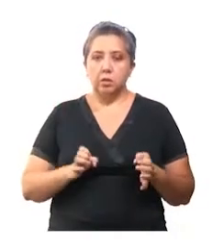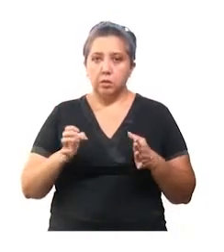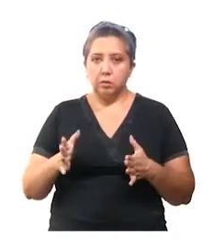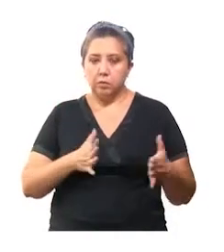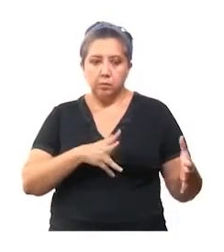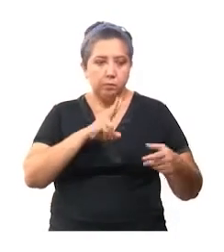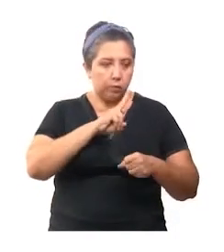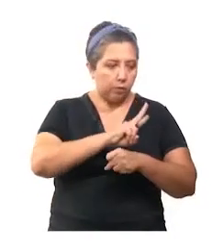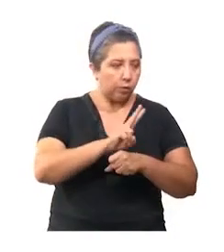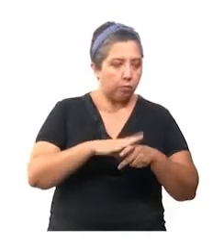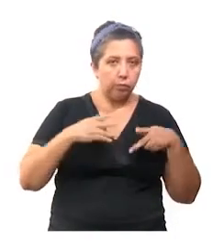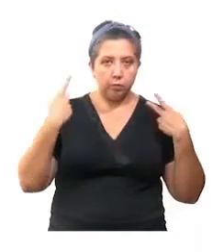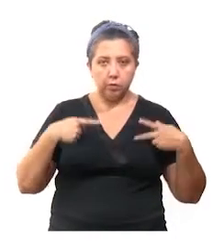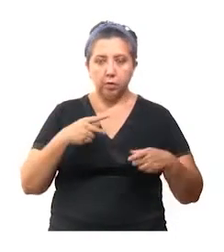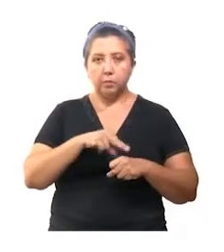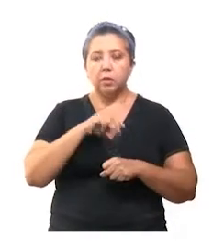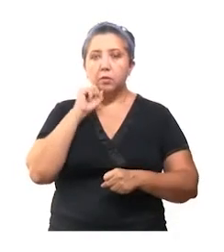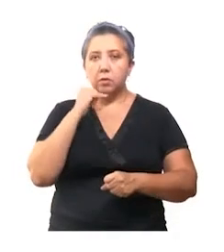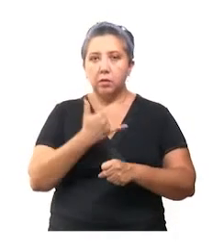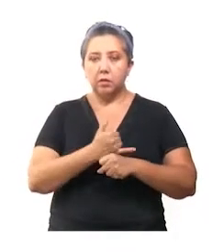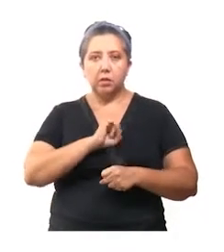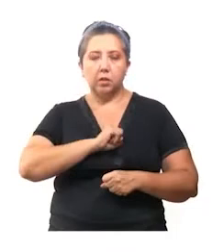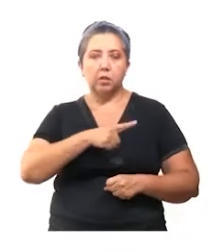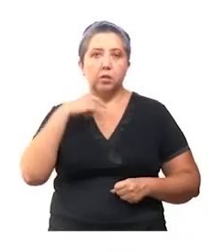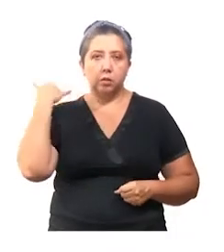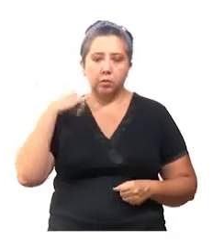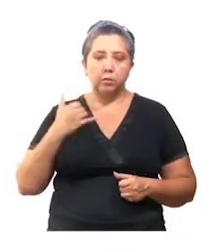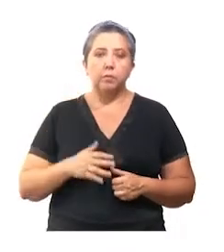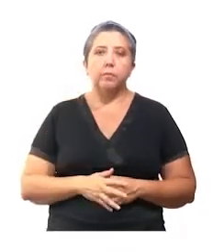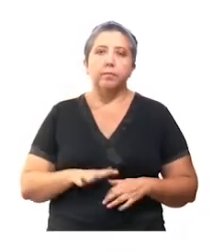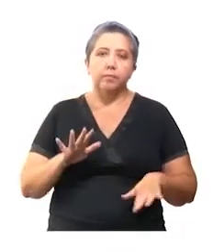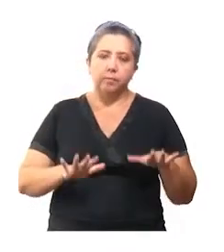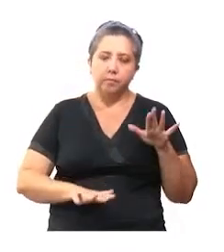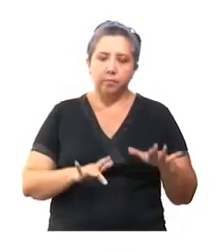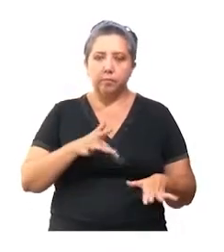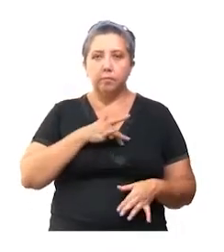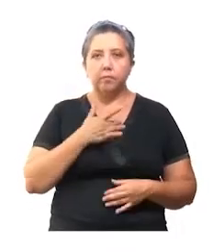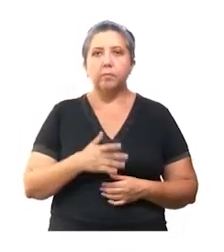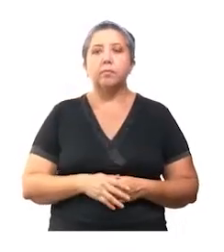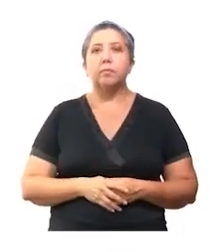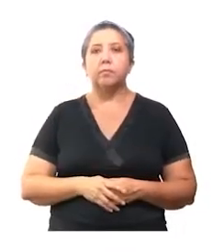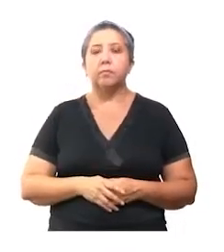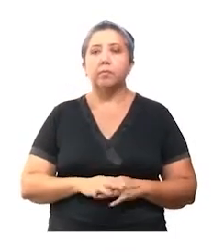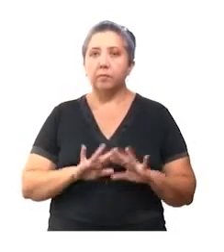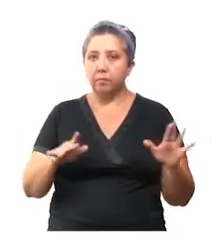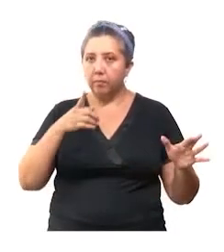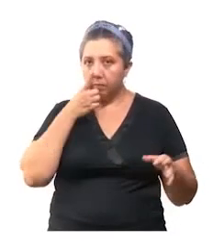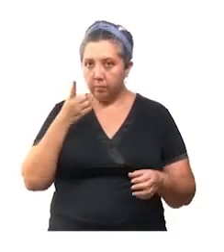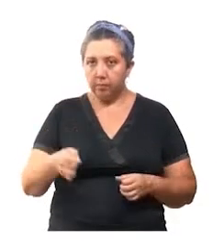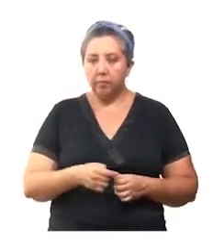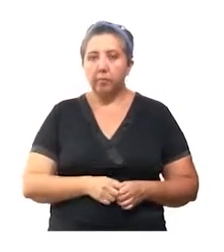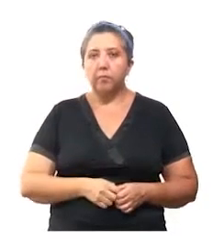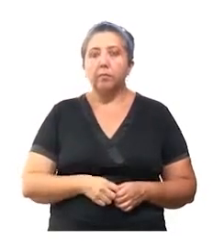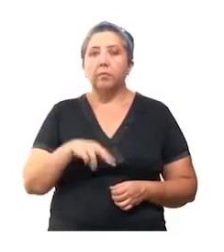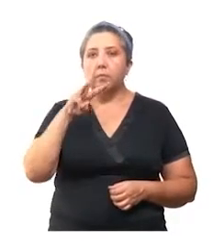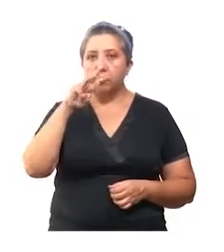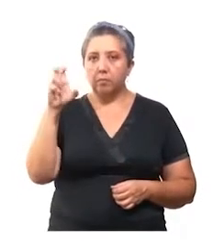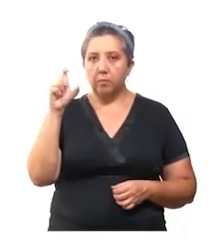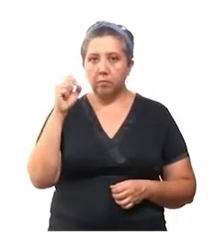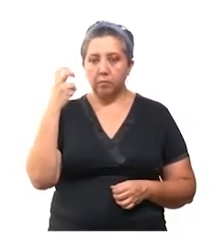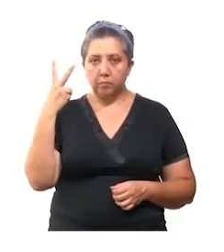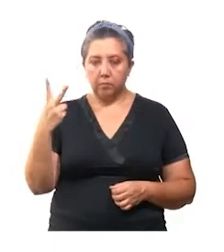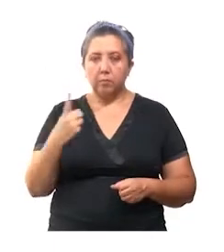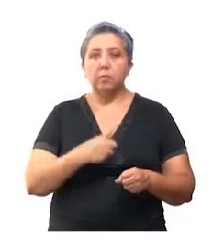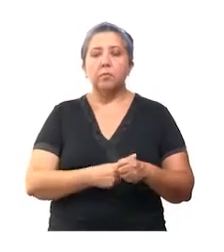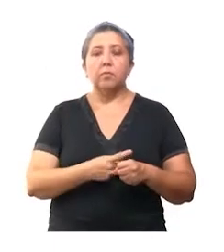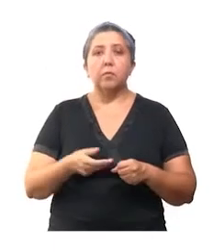estables, aislados, monitoreados por personal médico de la Secretaría de Salud. Presentan síntomas leves. Como ya se mencionó, 322